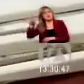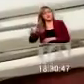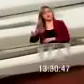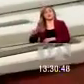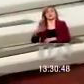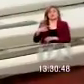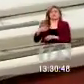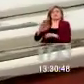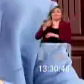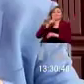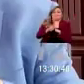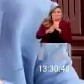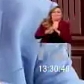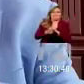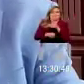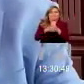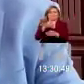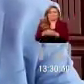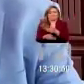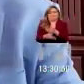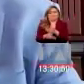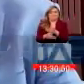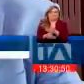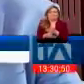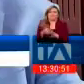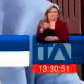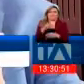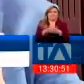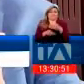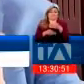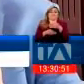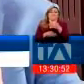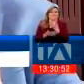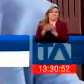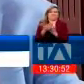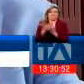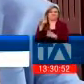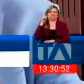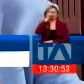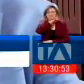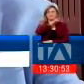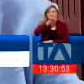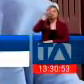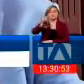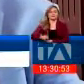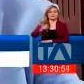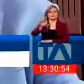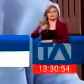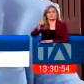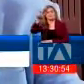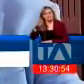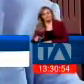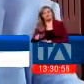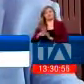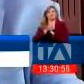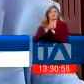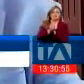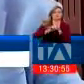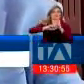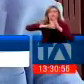en los que los avances no se logran fácil. Entonces, para todo esto se necesitan recursos, personal, tecnología,